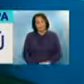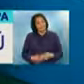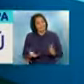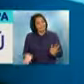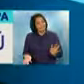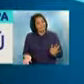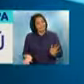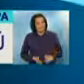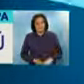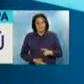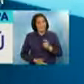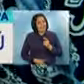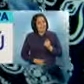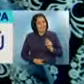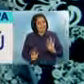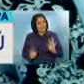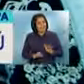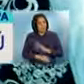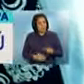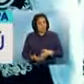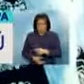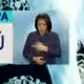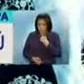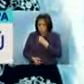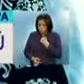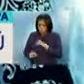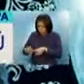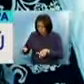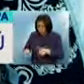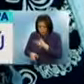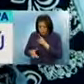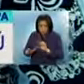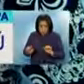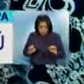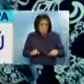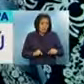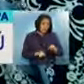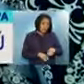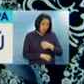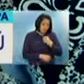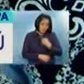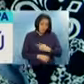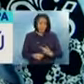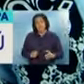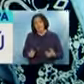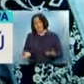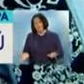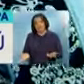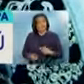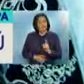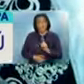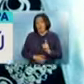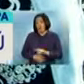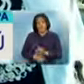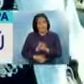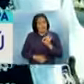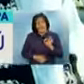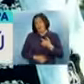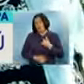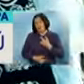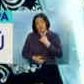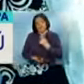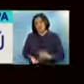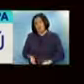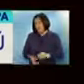Bueno, casi todos. ¿Pero te ha gustado el acuario o no? Sí, me ha gustado el acuario, pero no encontré a mi personaje favorito